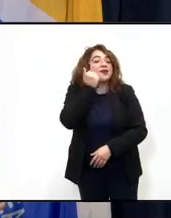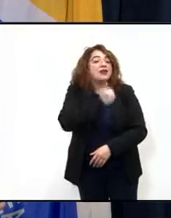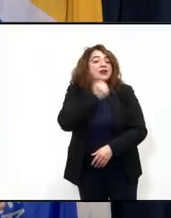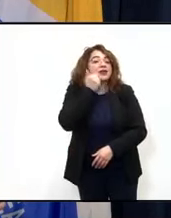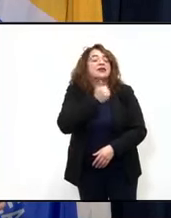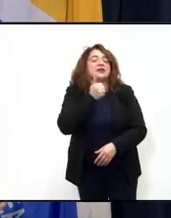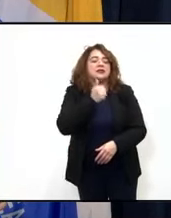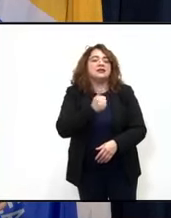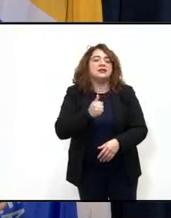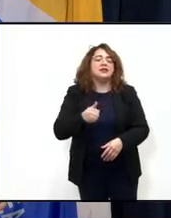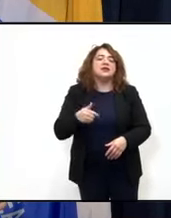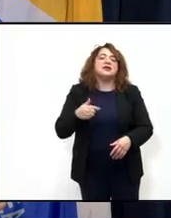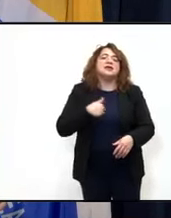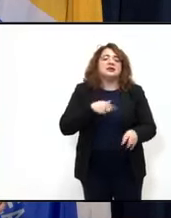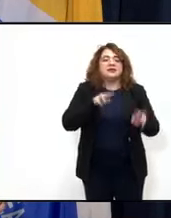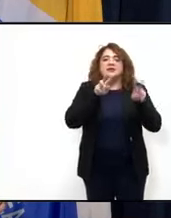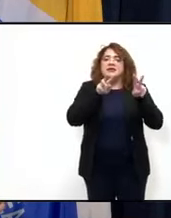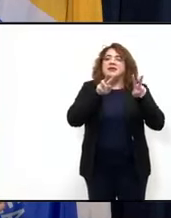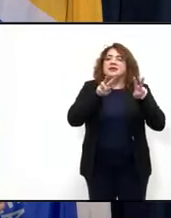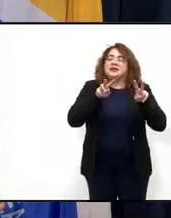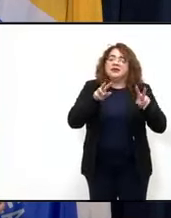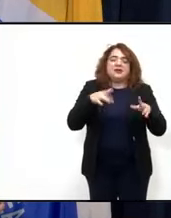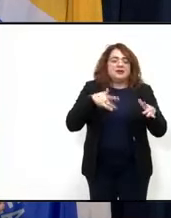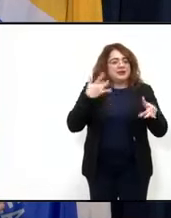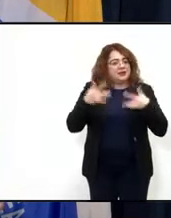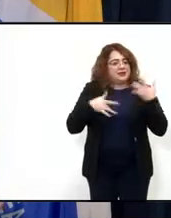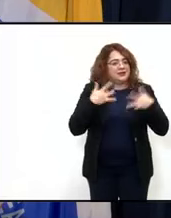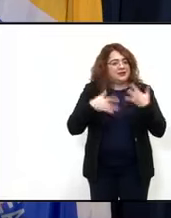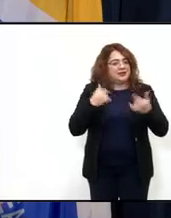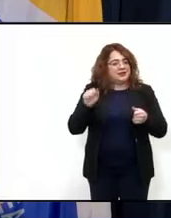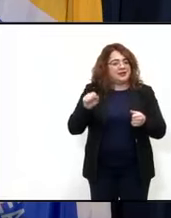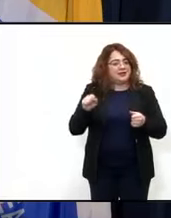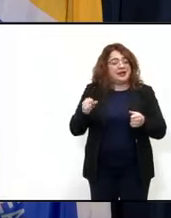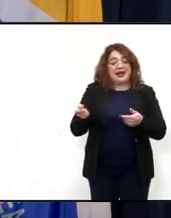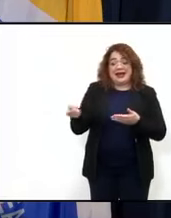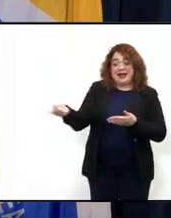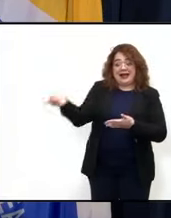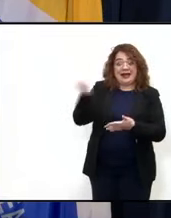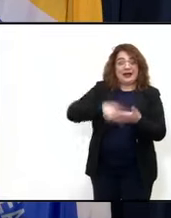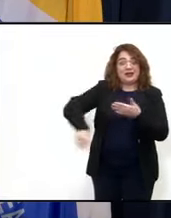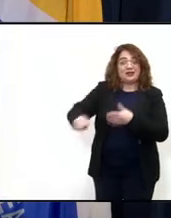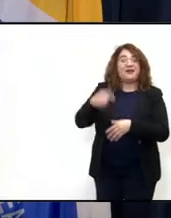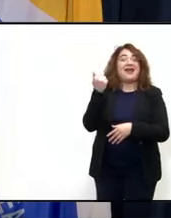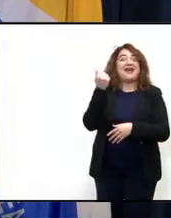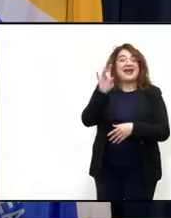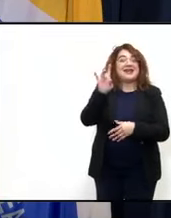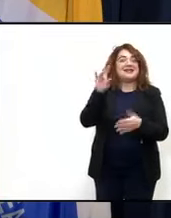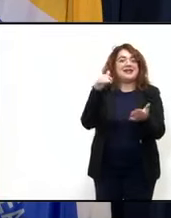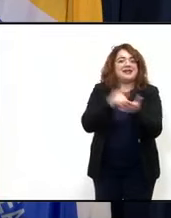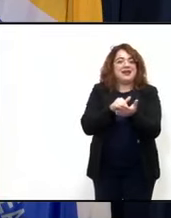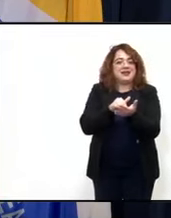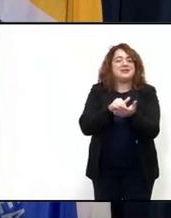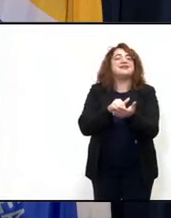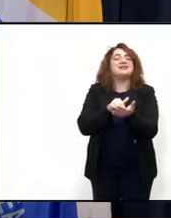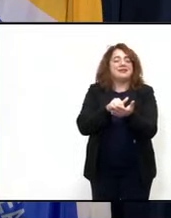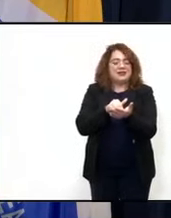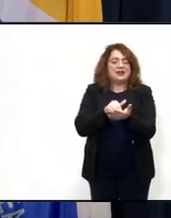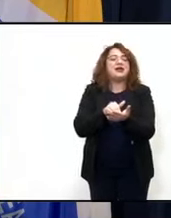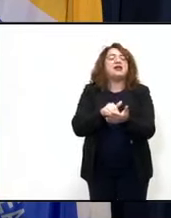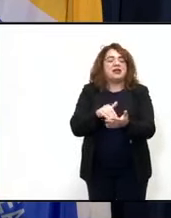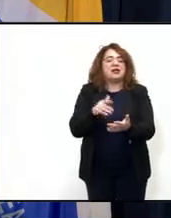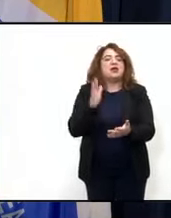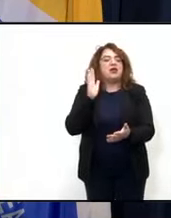alentador pensar que a esas alturas, la semana que entra, tendremos a 18,000 personas